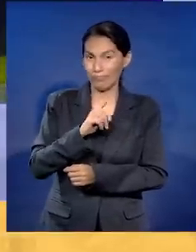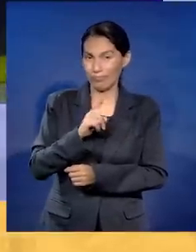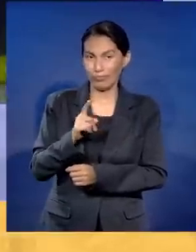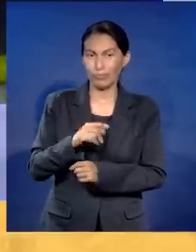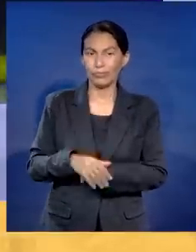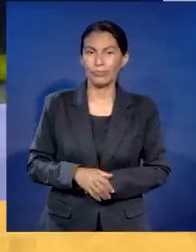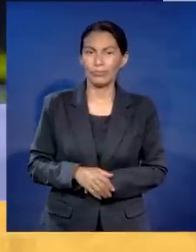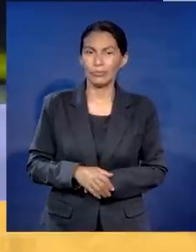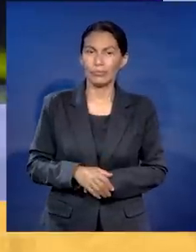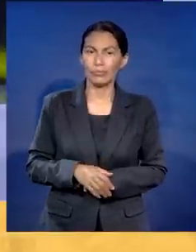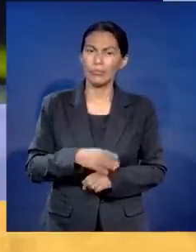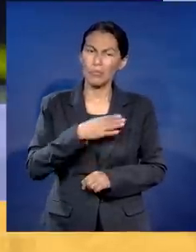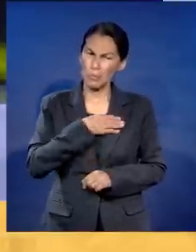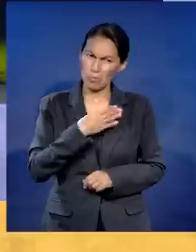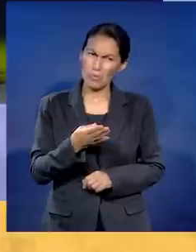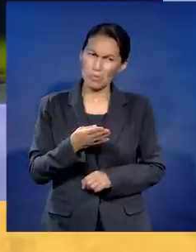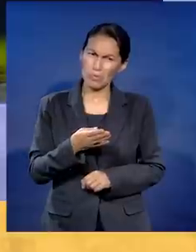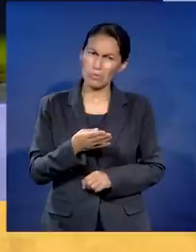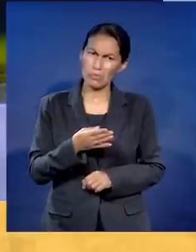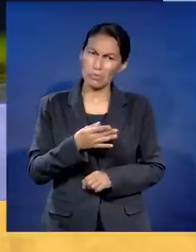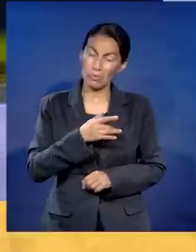Pero no siento que seamos felices.